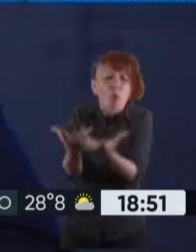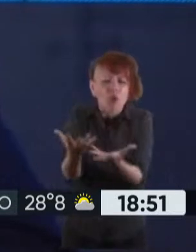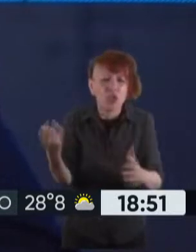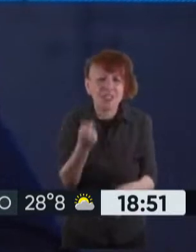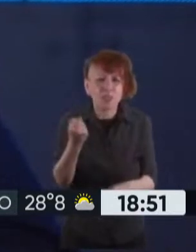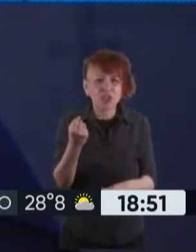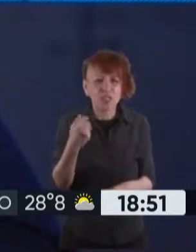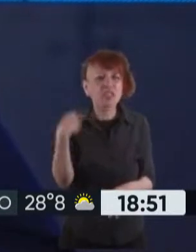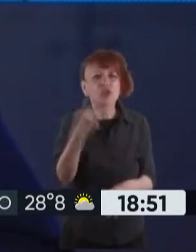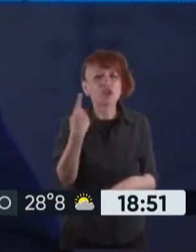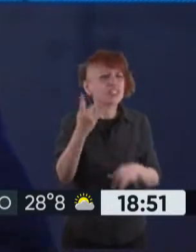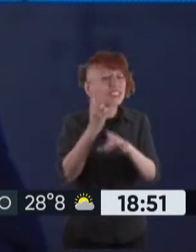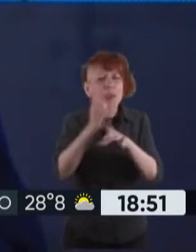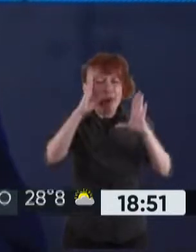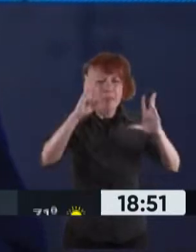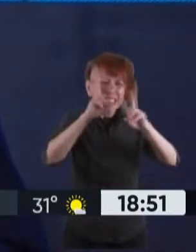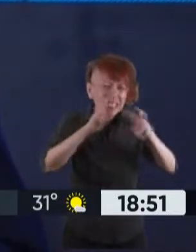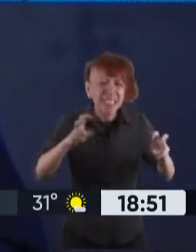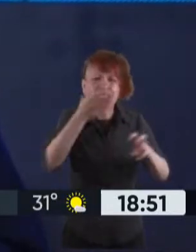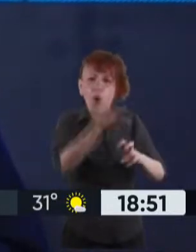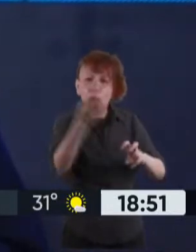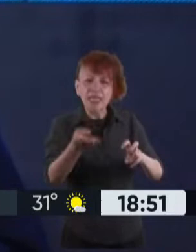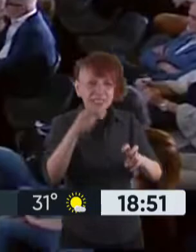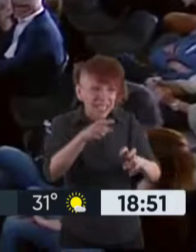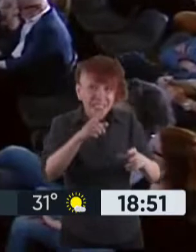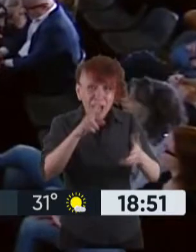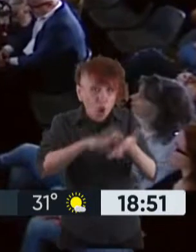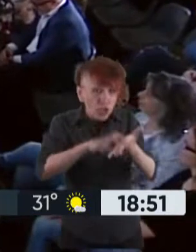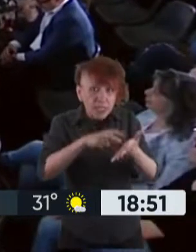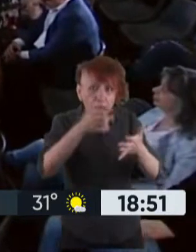de ciencias humanistas, la noticia nos conmueve.